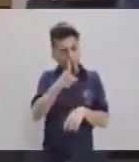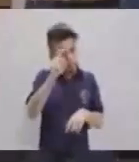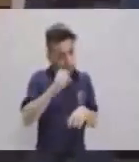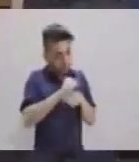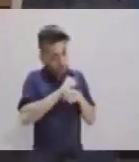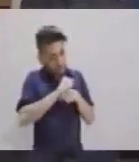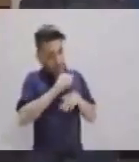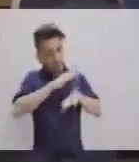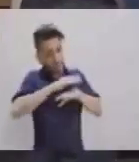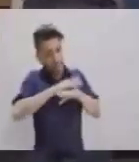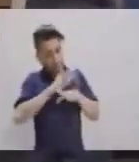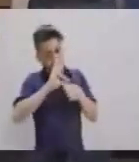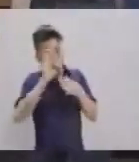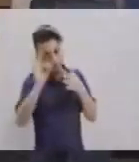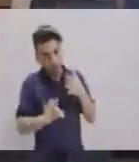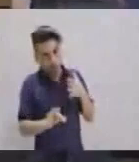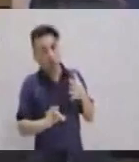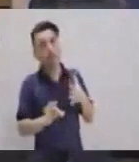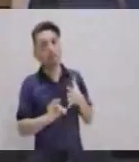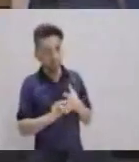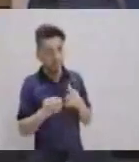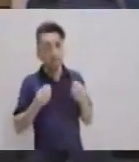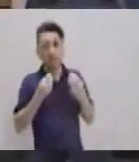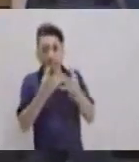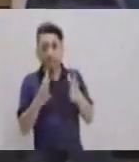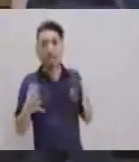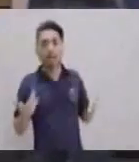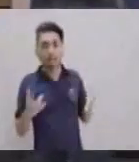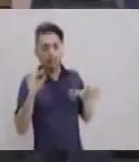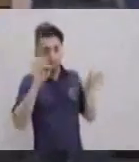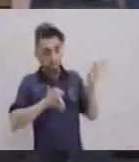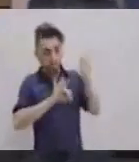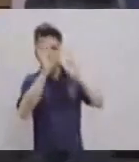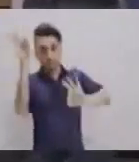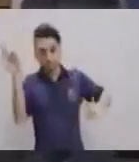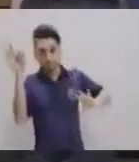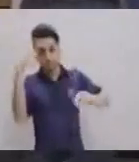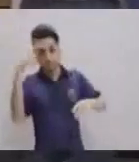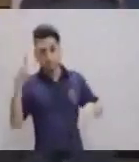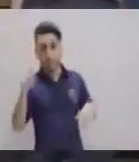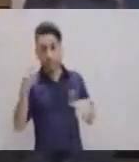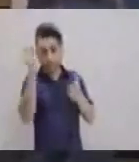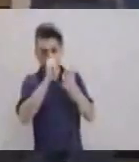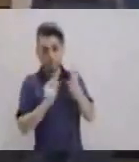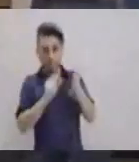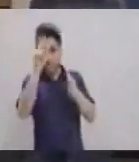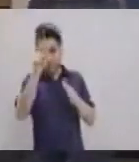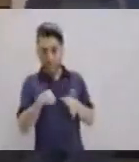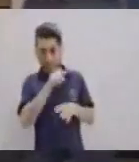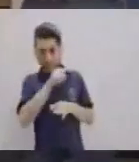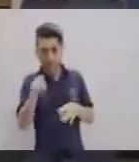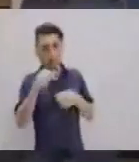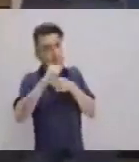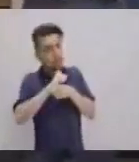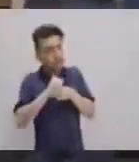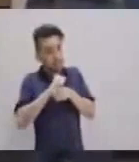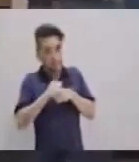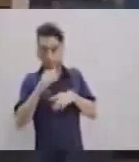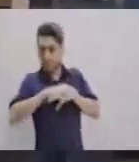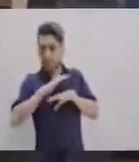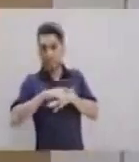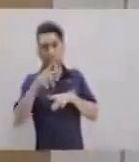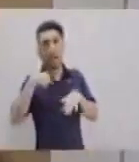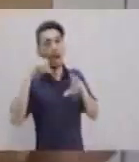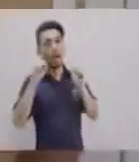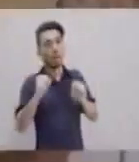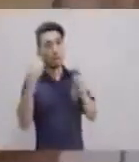las funciones y definitivamente lo que es asíntotas verticales y asíntotas horizontales. Repasar, porque